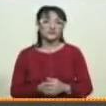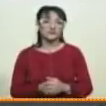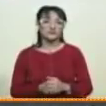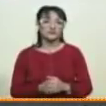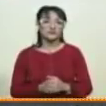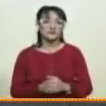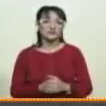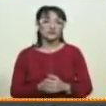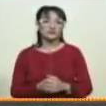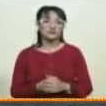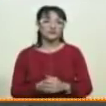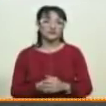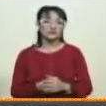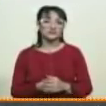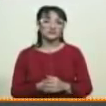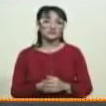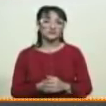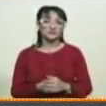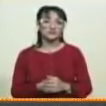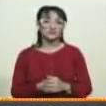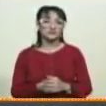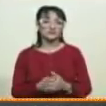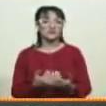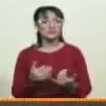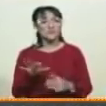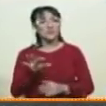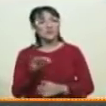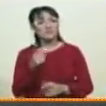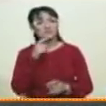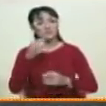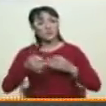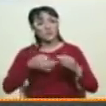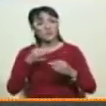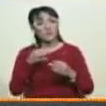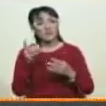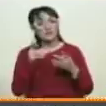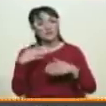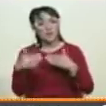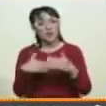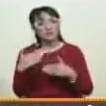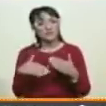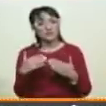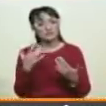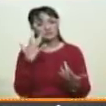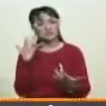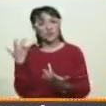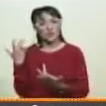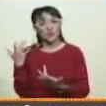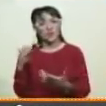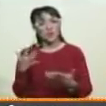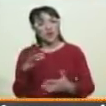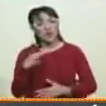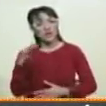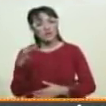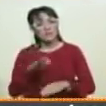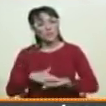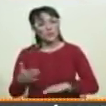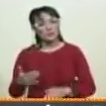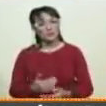supuesto, diálogo y consenso. Si pudiese elegir una palabra para describir el proceso que ha visto, ¿cuál elegiría y por qué?